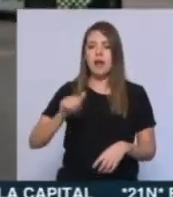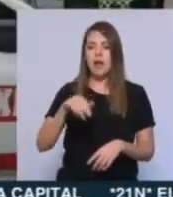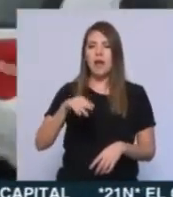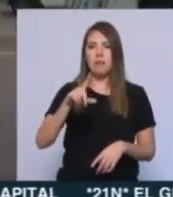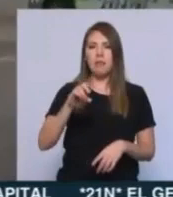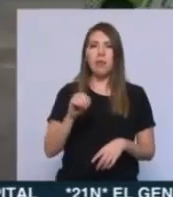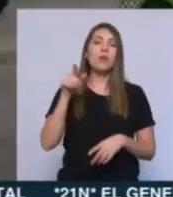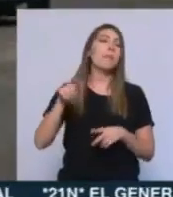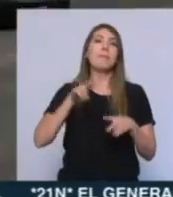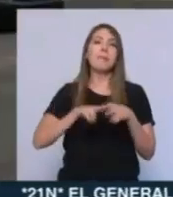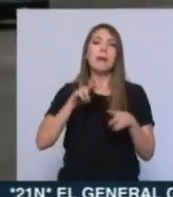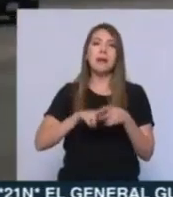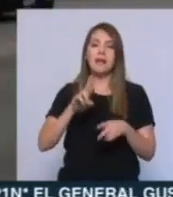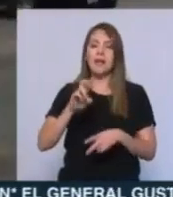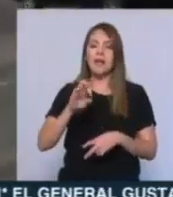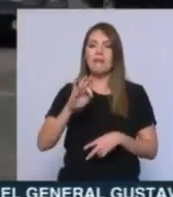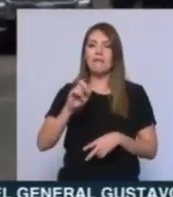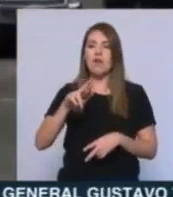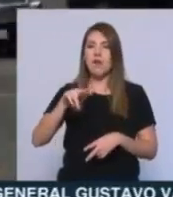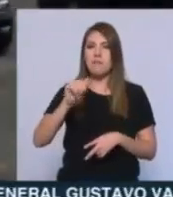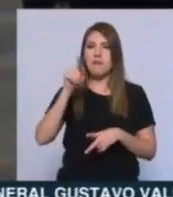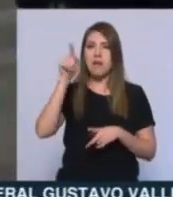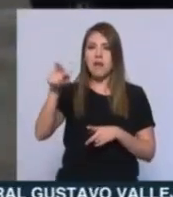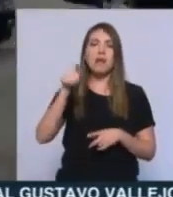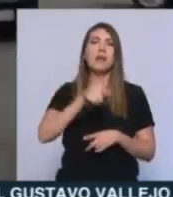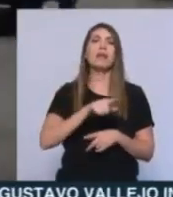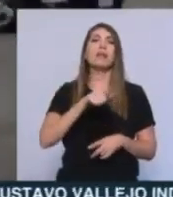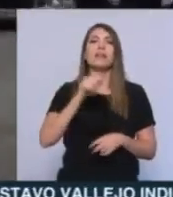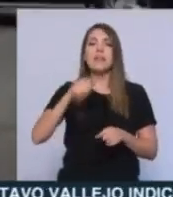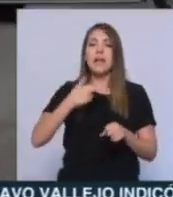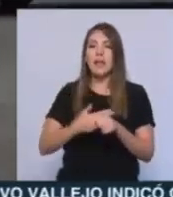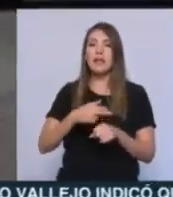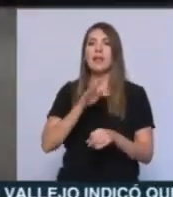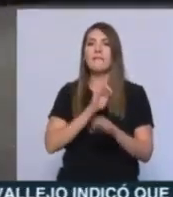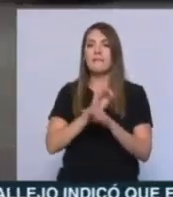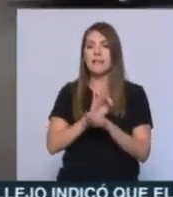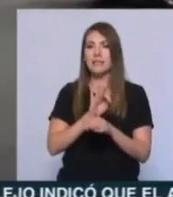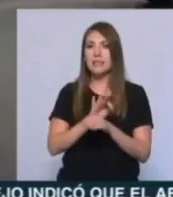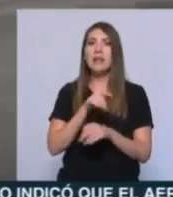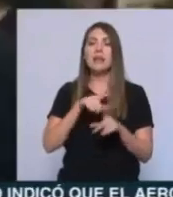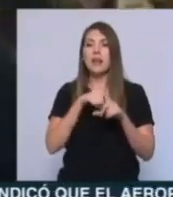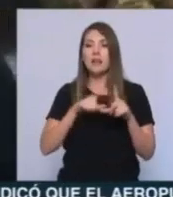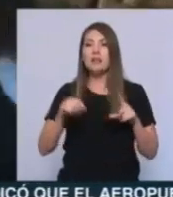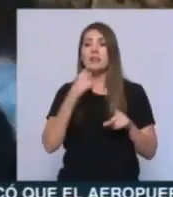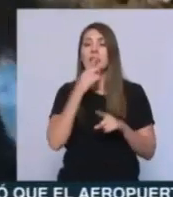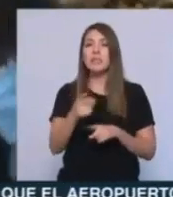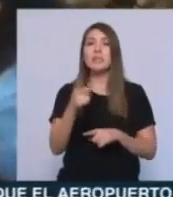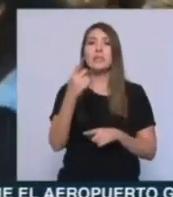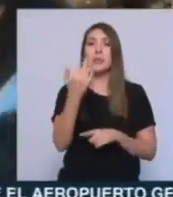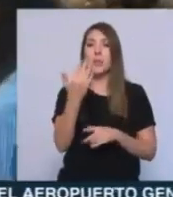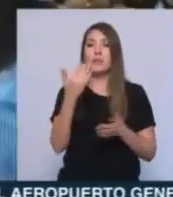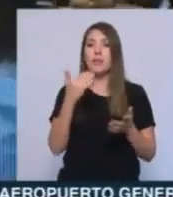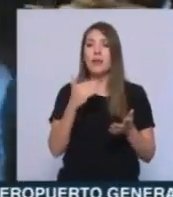en el Parque Reforma del municipio sureño, el secretario de la Defensa Nacional, Luis Crescencio Sandoval, detalló que 1,059 elementos